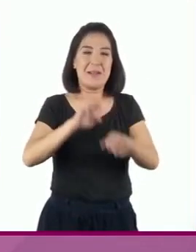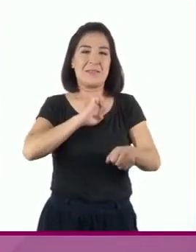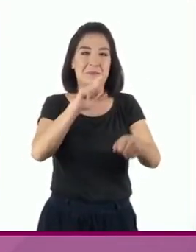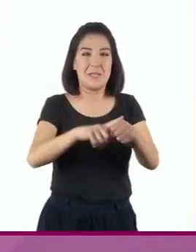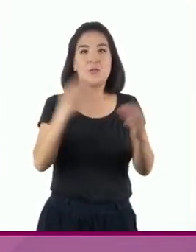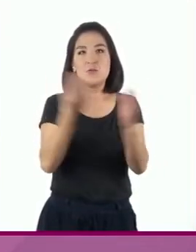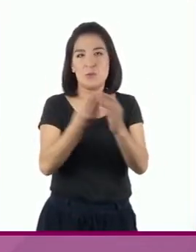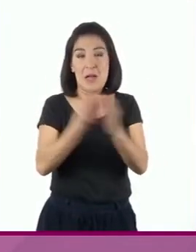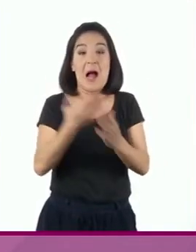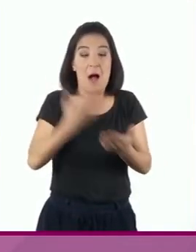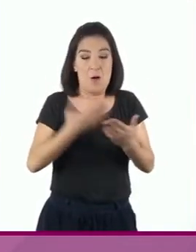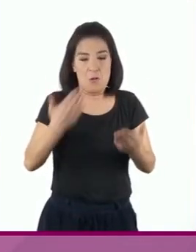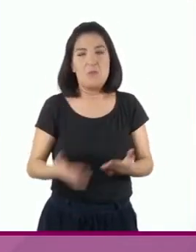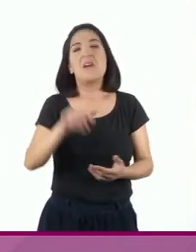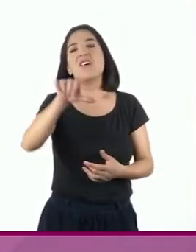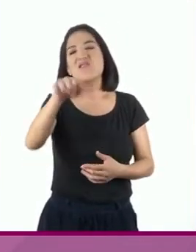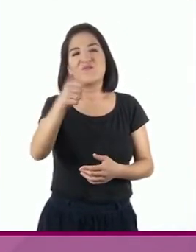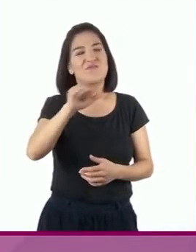ejemplos. Son muy grandes.